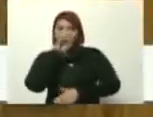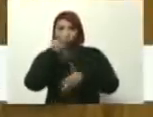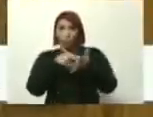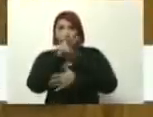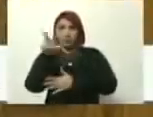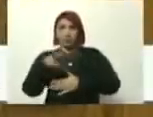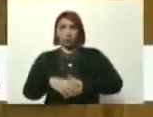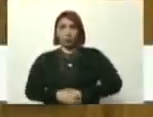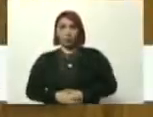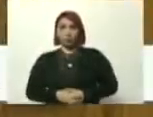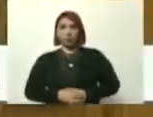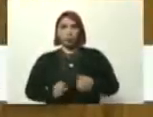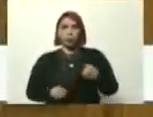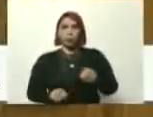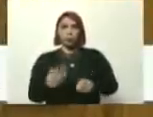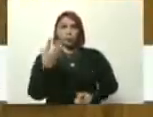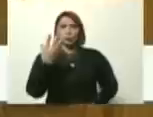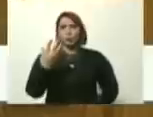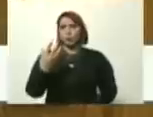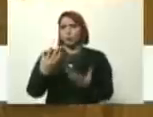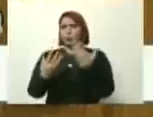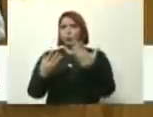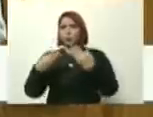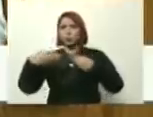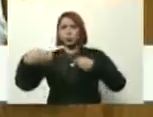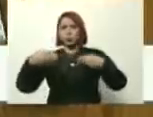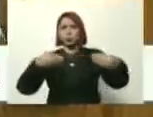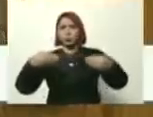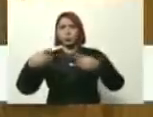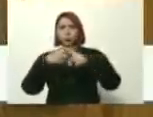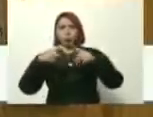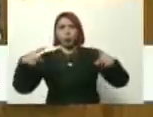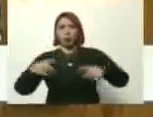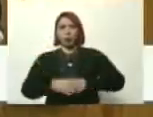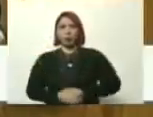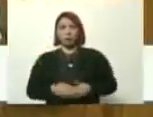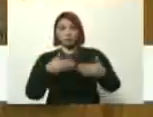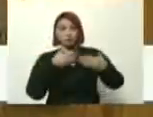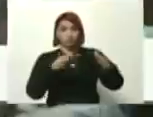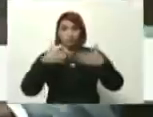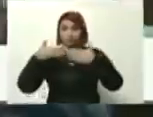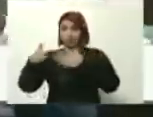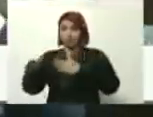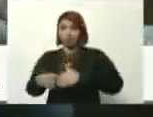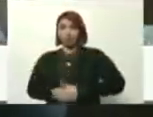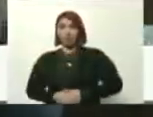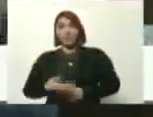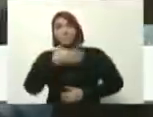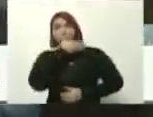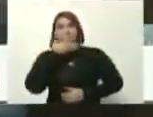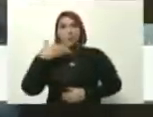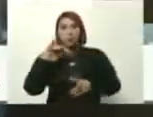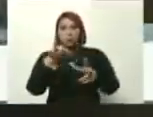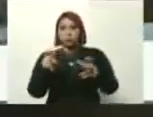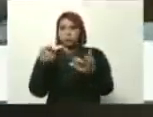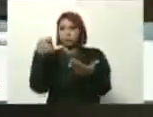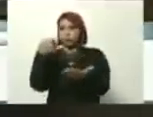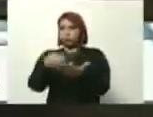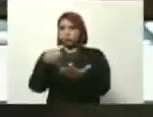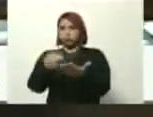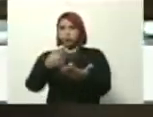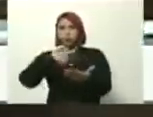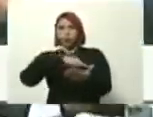2022 será el florecimiento de este modelo para garantizar mejores ingresos para